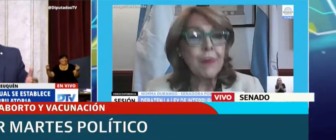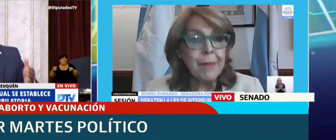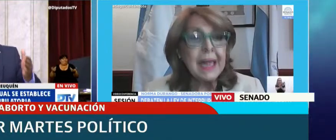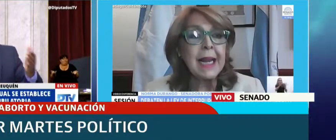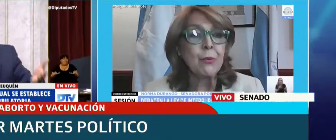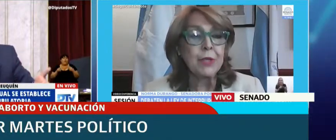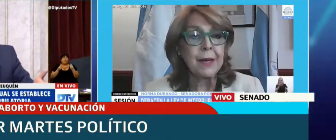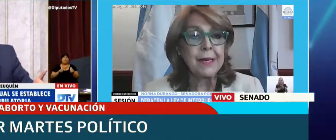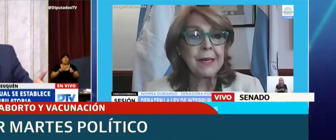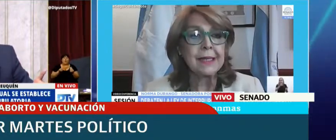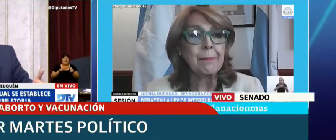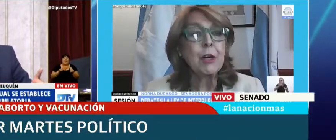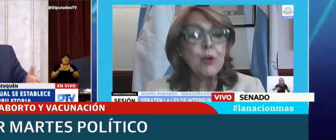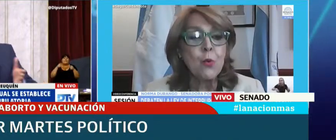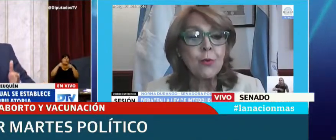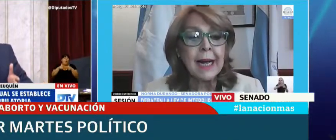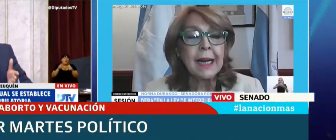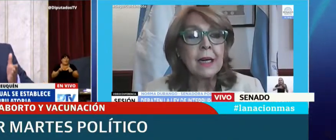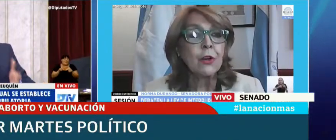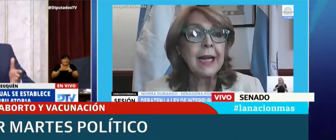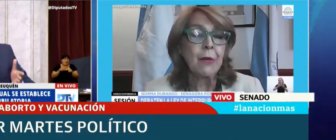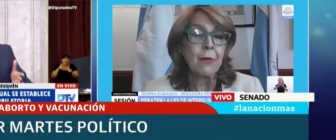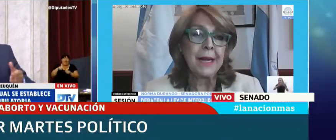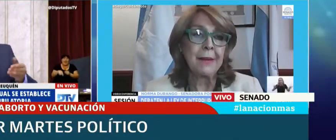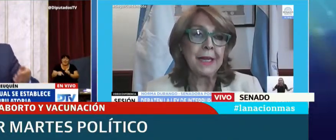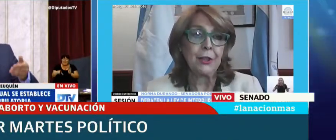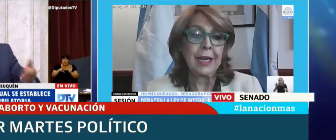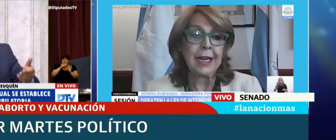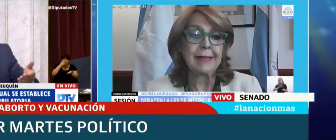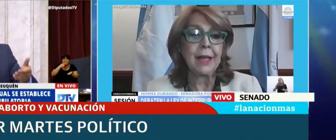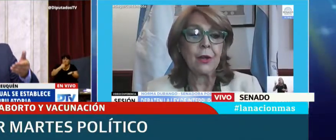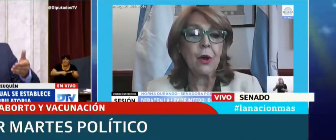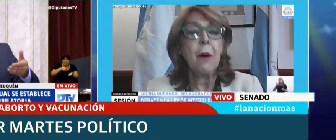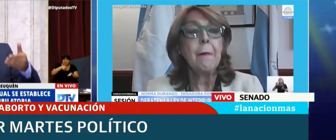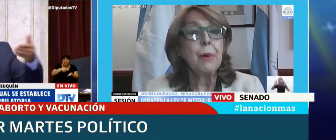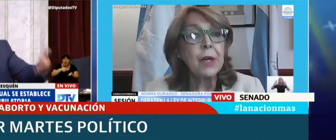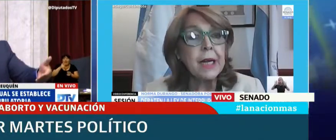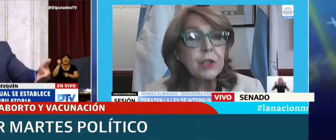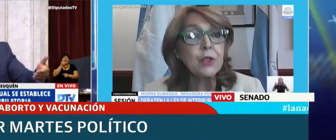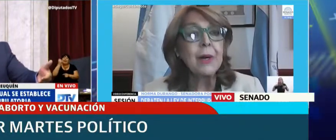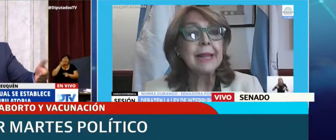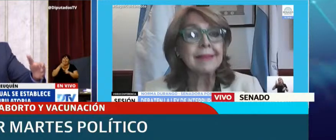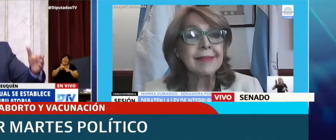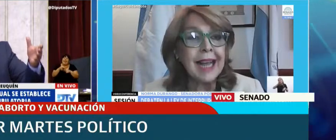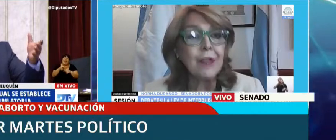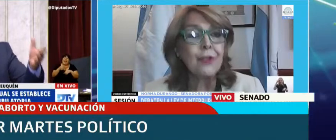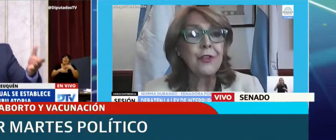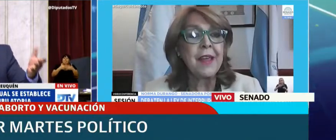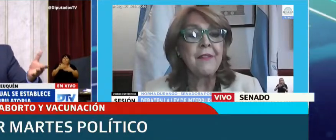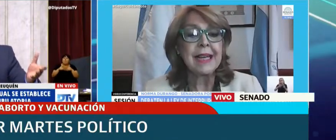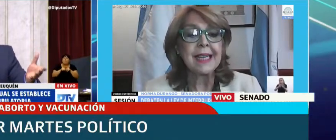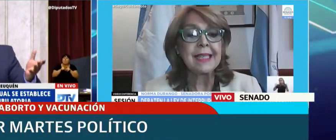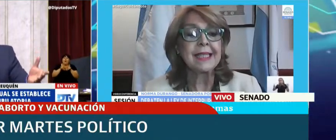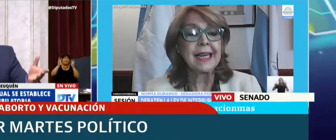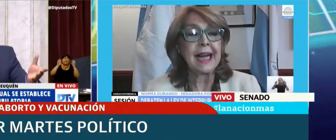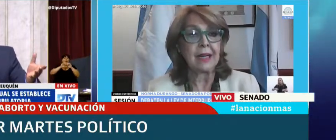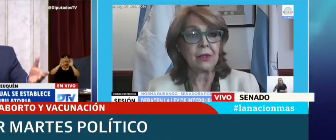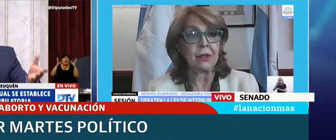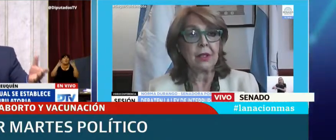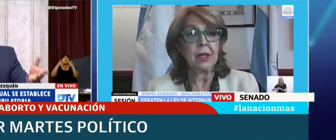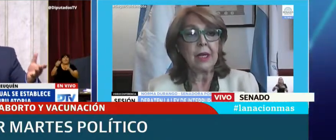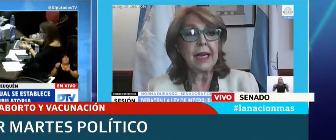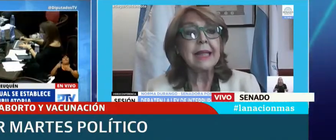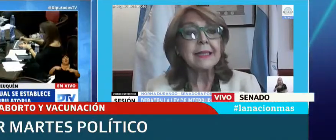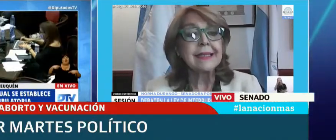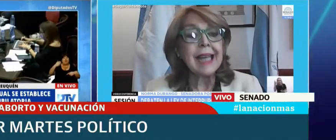una clase media que tiene al aborto como un tema importante hay otros sectores del país y de la sociedad que